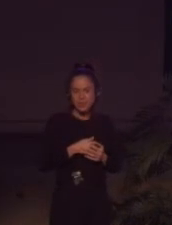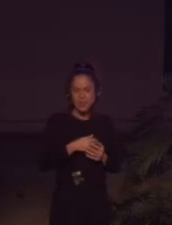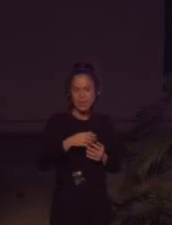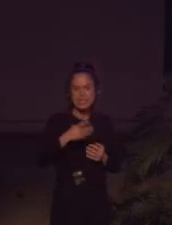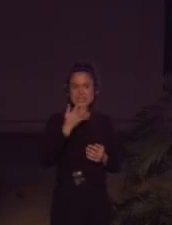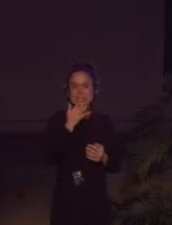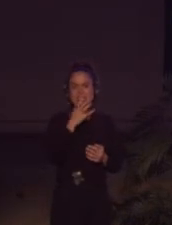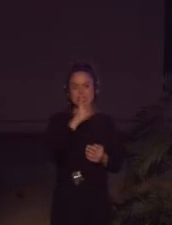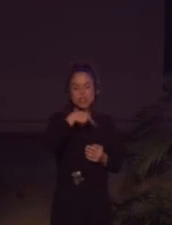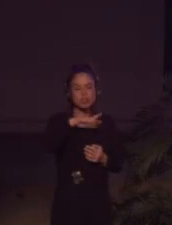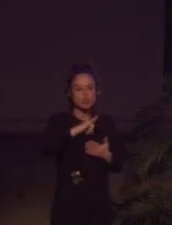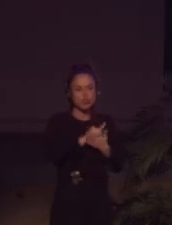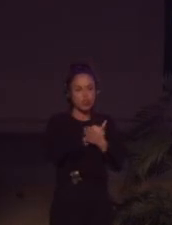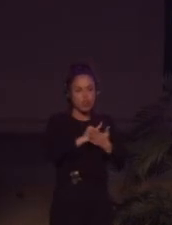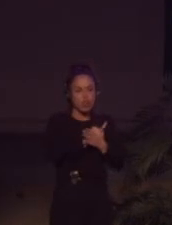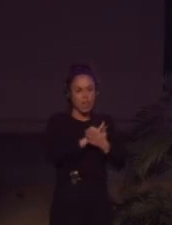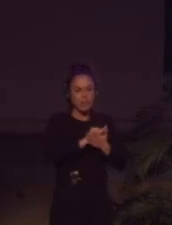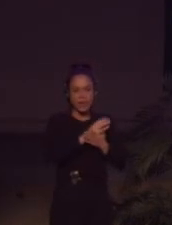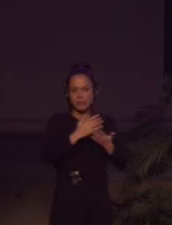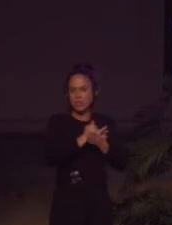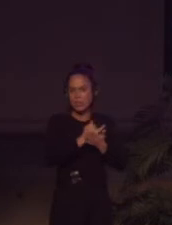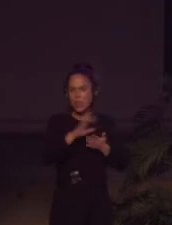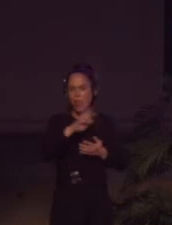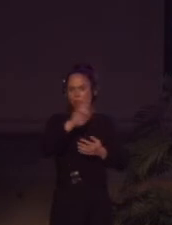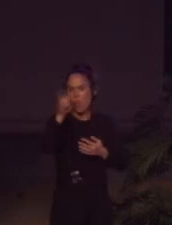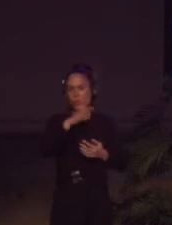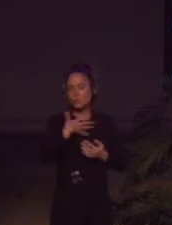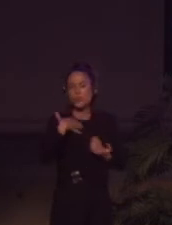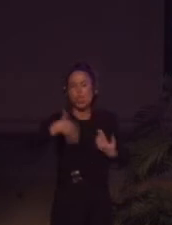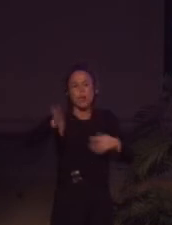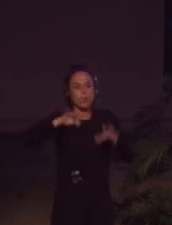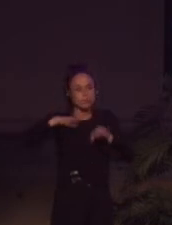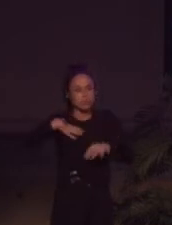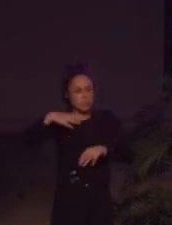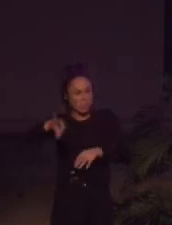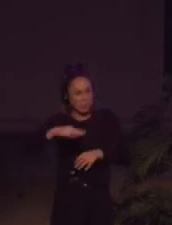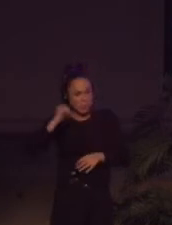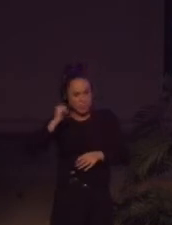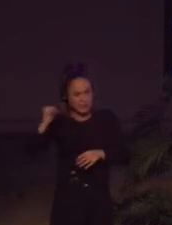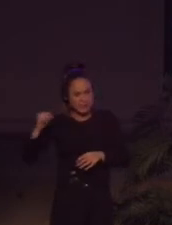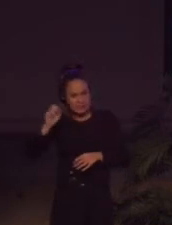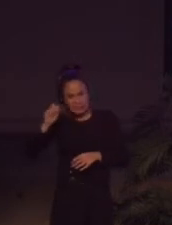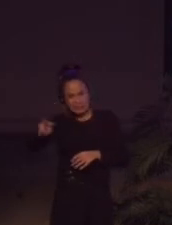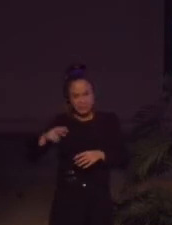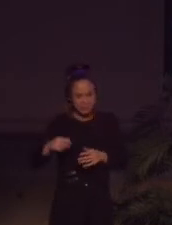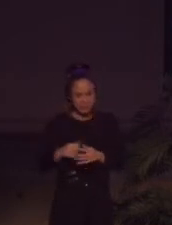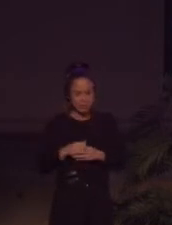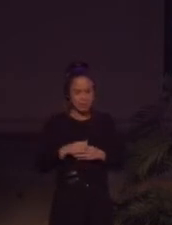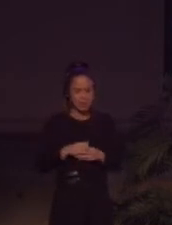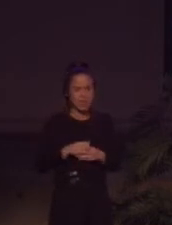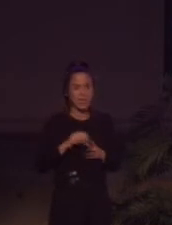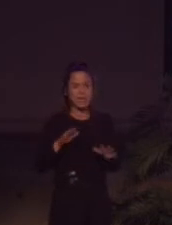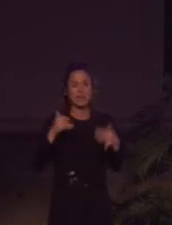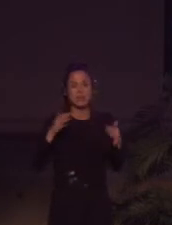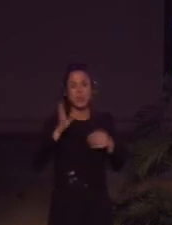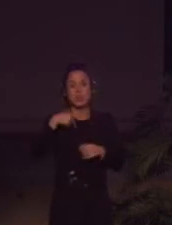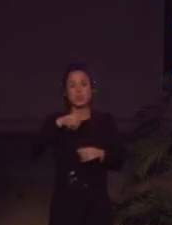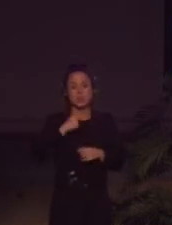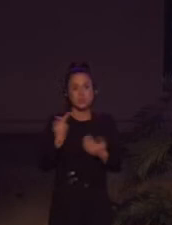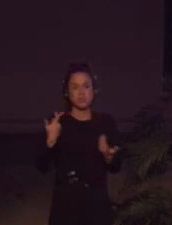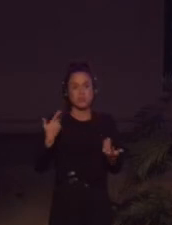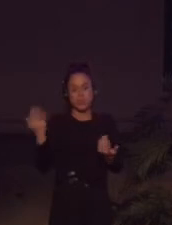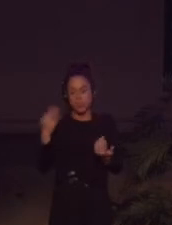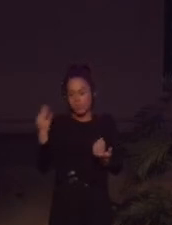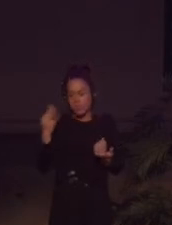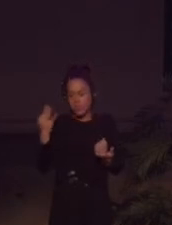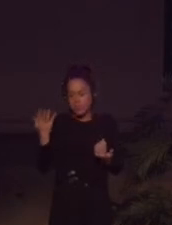utilizar otro tipo de dieta donde no haya que morir nadie. Entonces, justamente, yo creo que lo que tenemos que hacer es no entrar en lo que sea